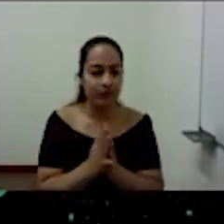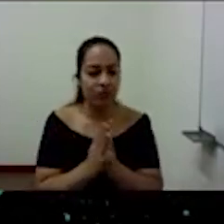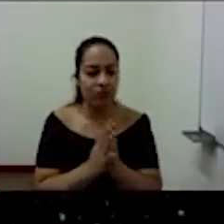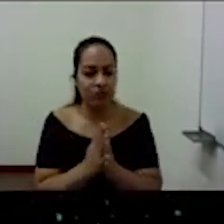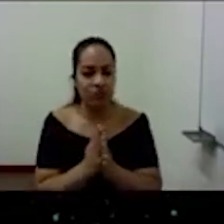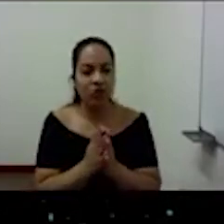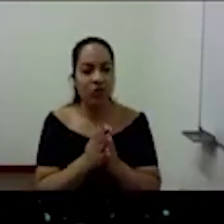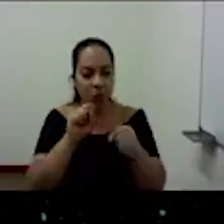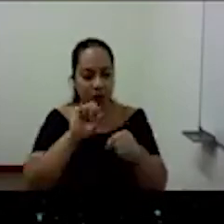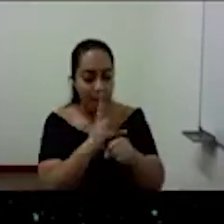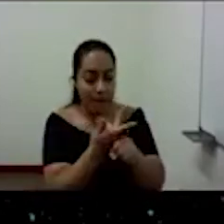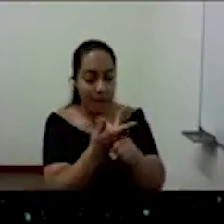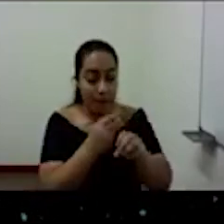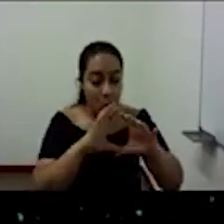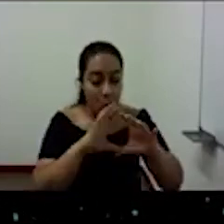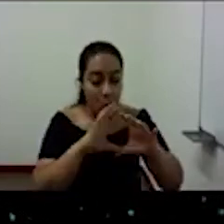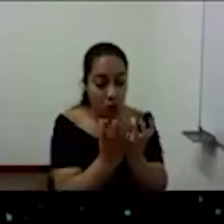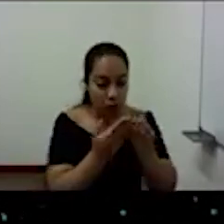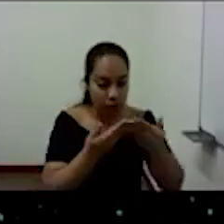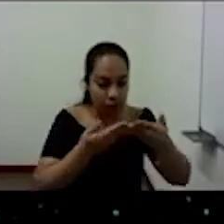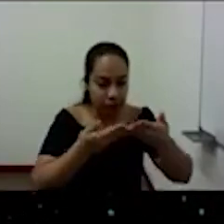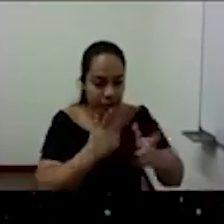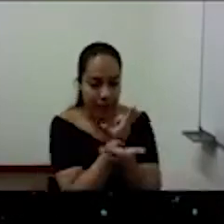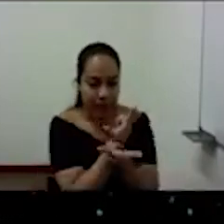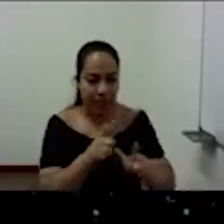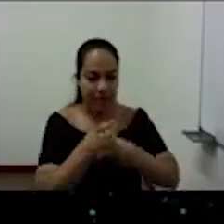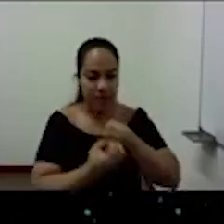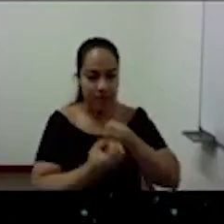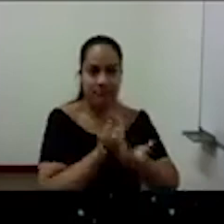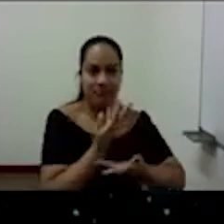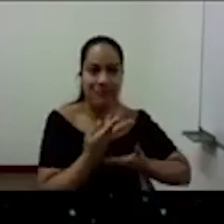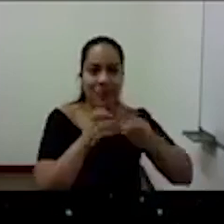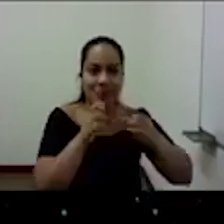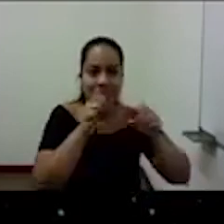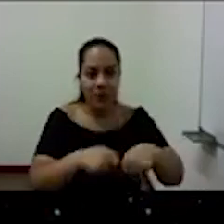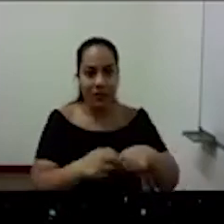abrir el mundo en la libertad de la expresión.